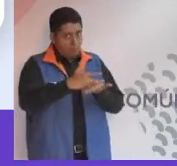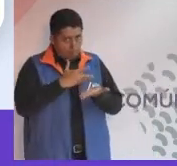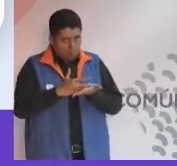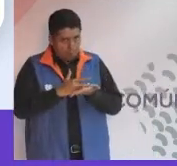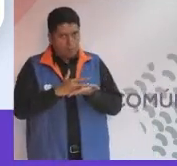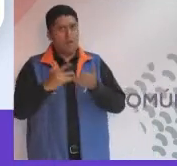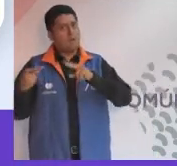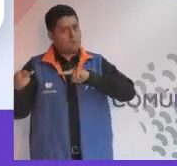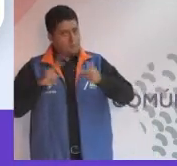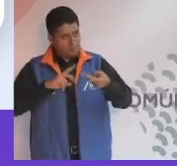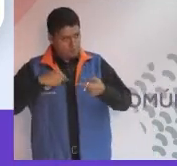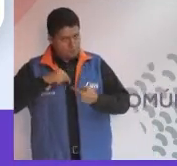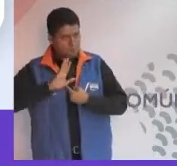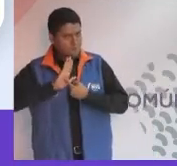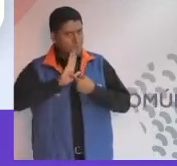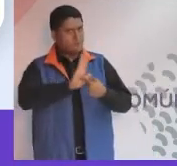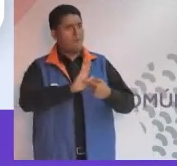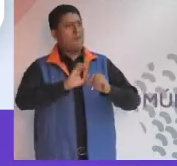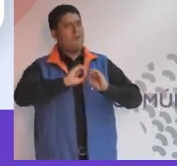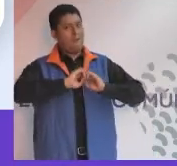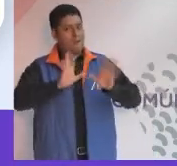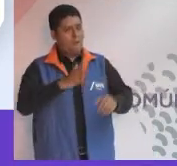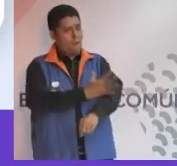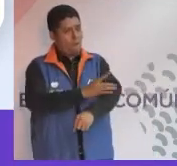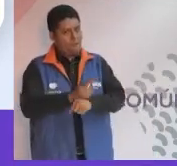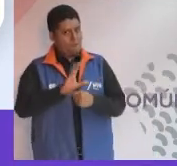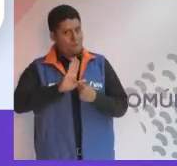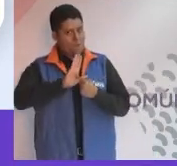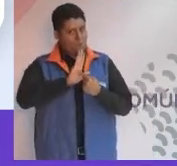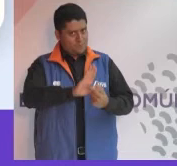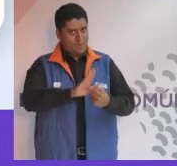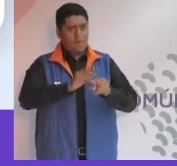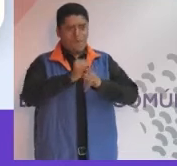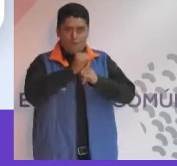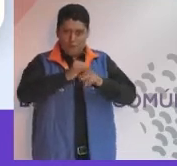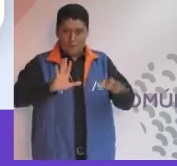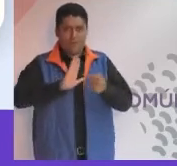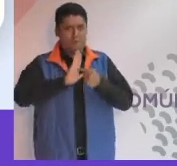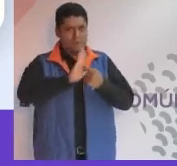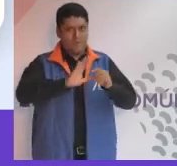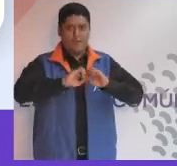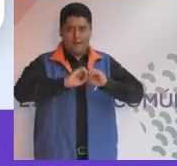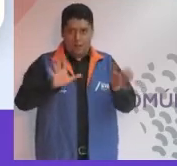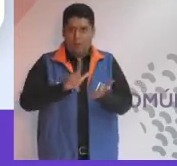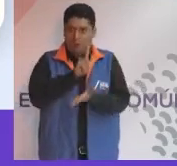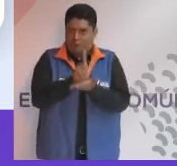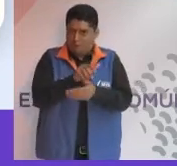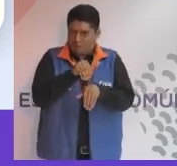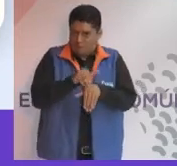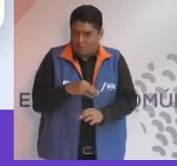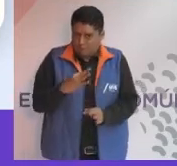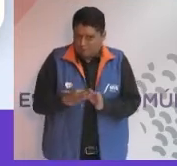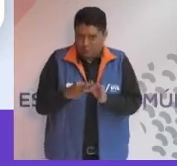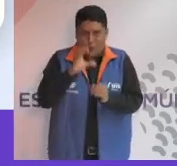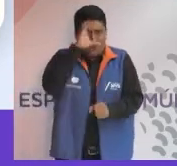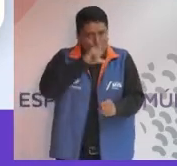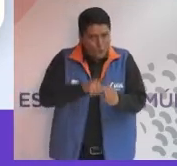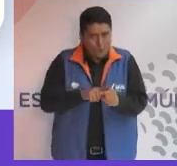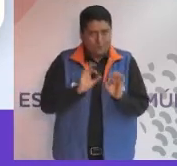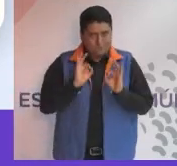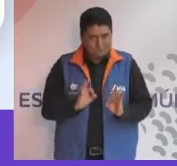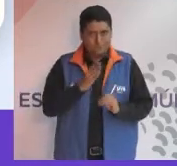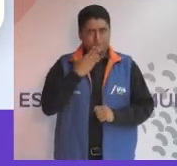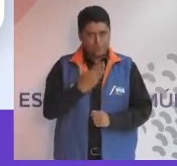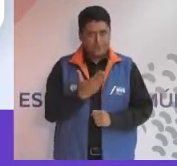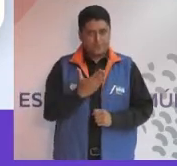de esa transparencia y obviamente de la cultura de la legalidad. Como tercer factor, que creo